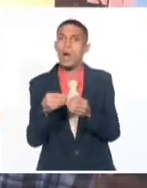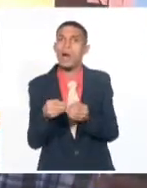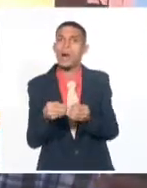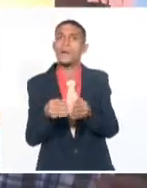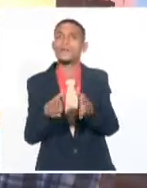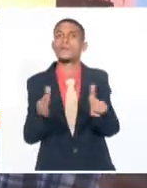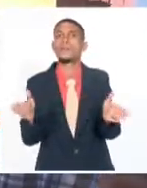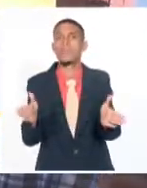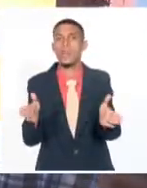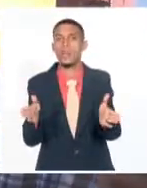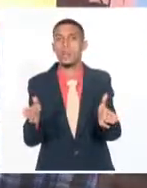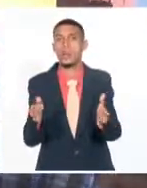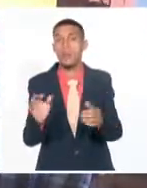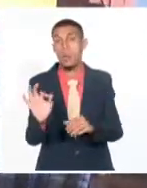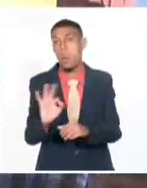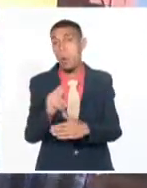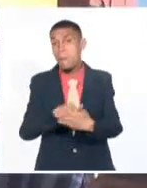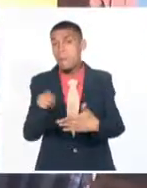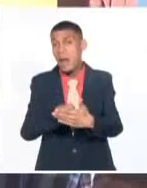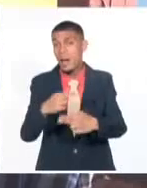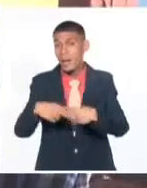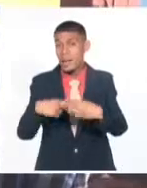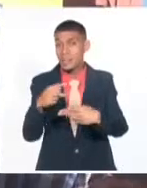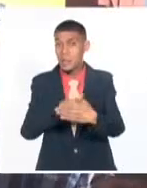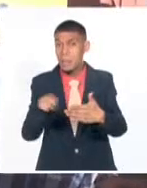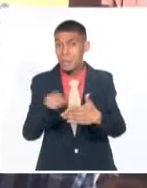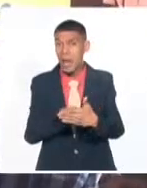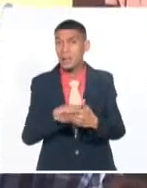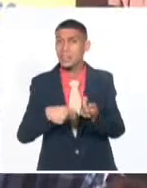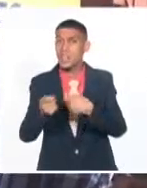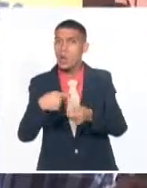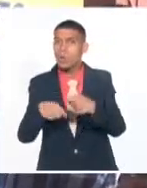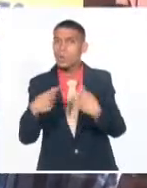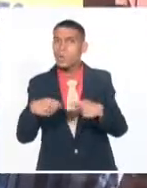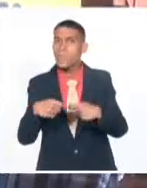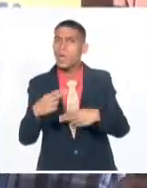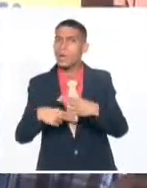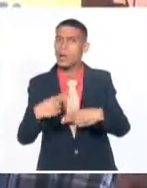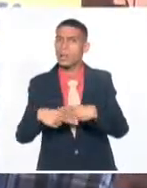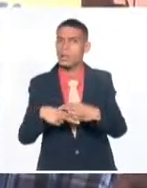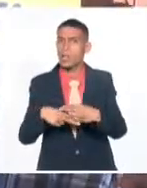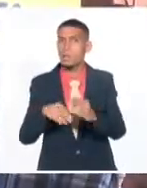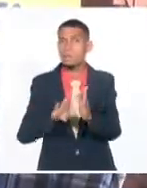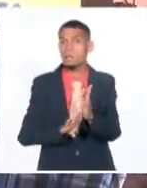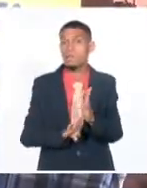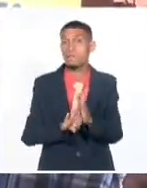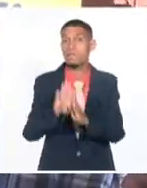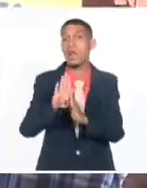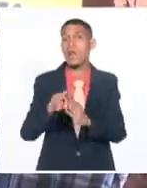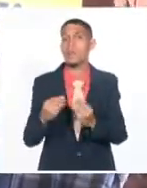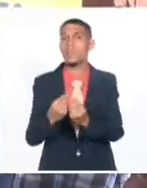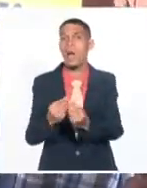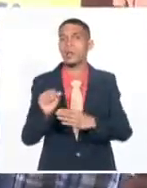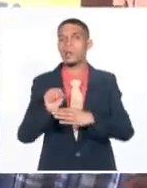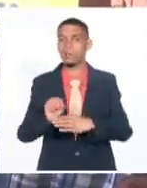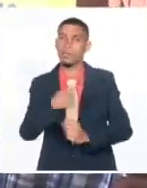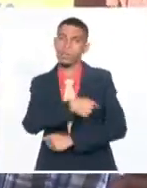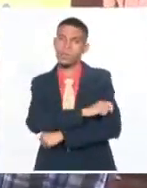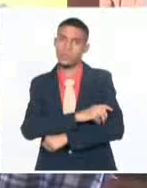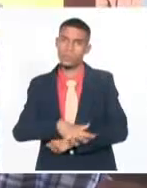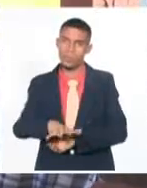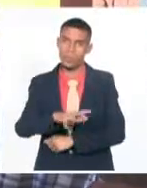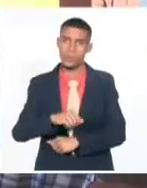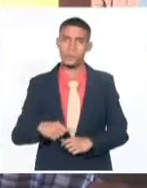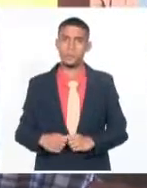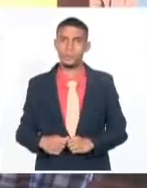abrirse paso con el tema de los negocios que hay que realizar y avanzar en la prestación de servicios. Entonces